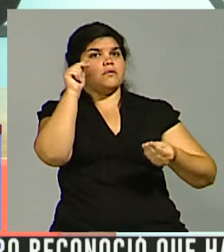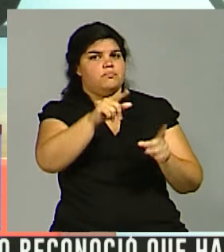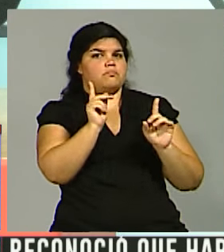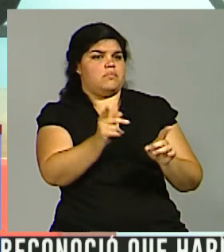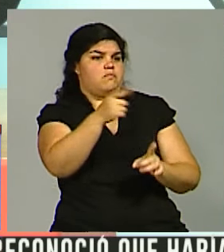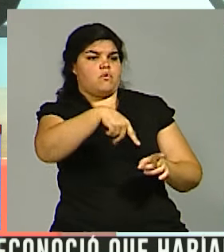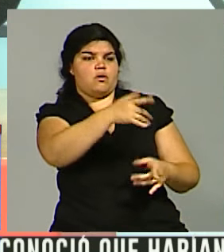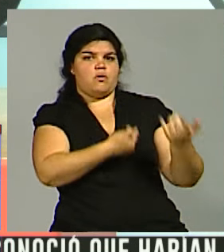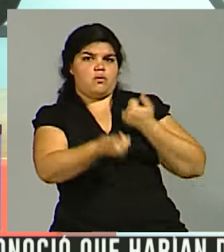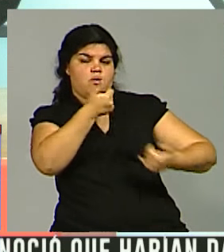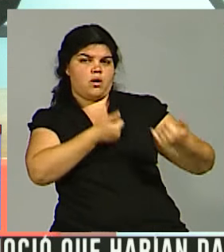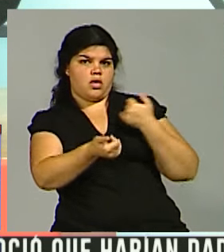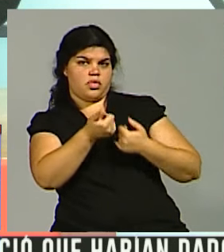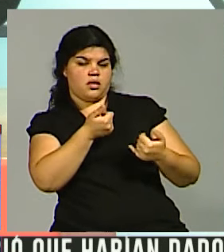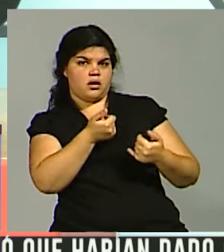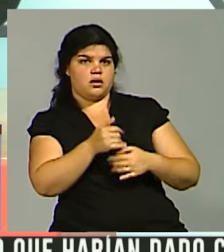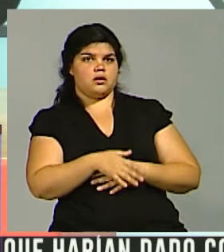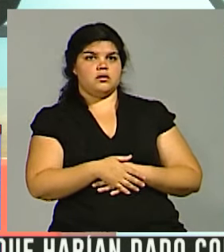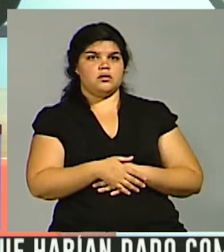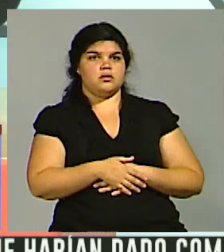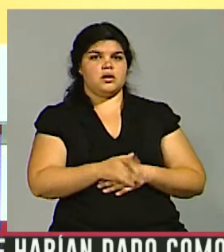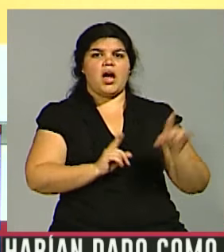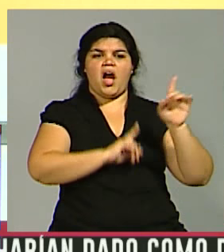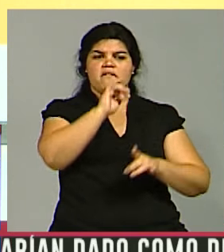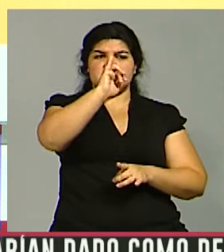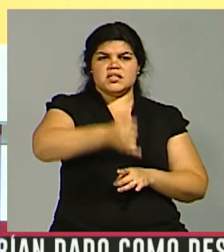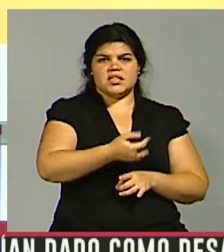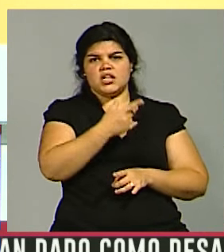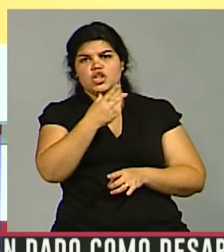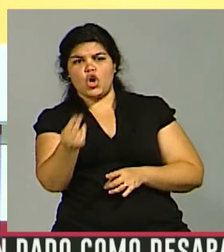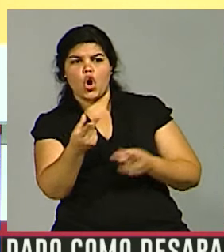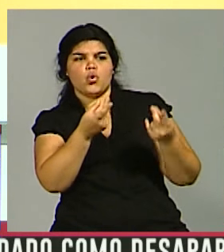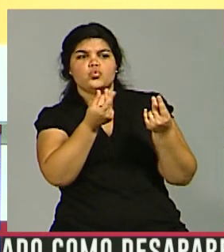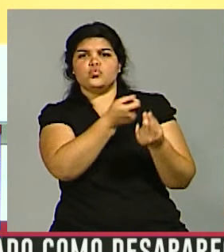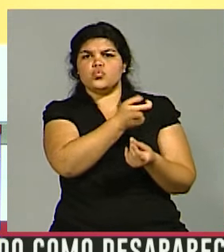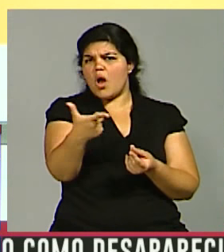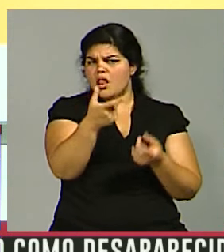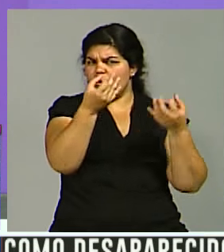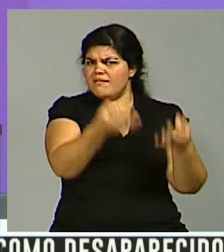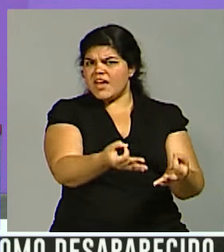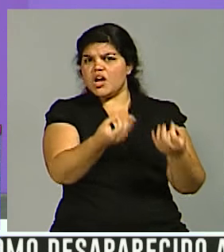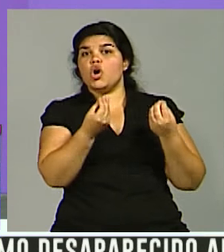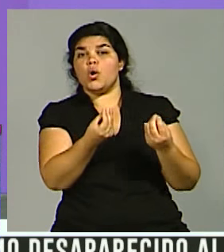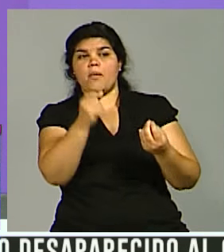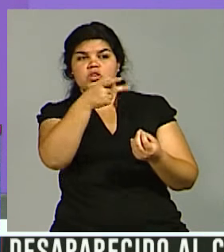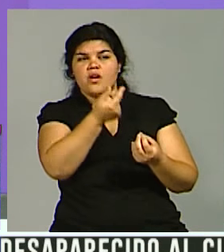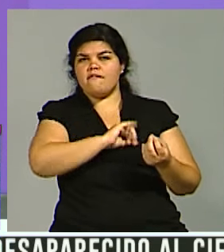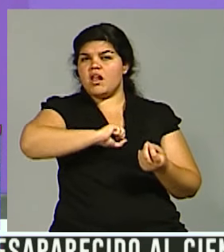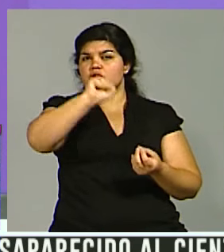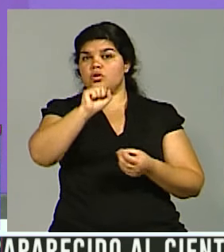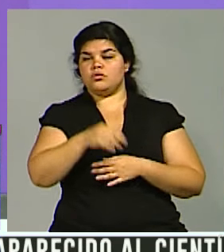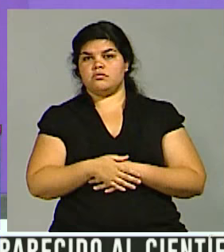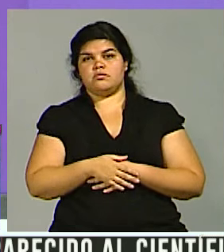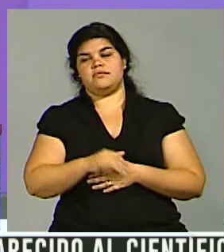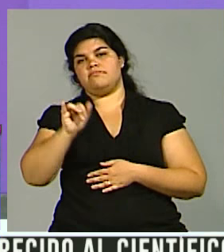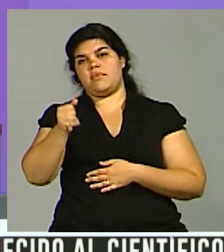Aires y lo habían hecho como medios, el tema de si llegamos o no llegamos a fin de mes, algo que de alguna manera refleja la preocupación de la inflación. Sí, cuando uno